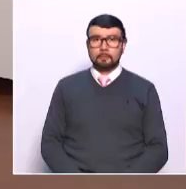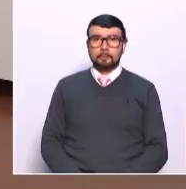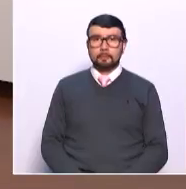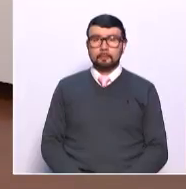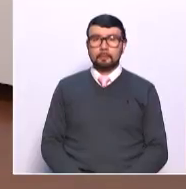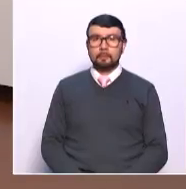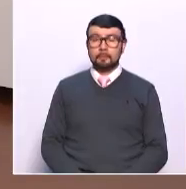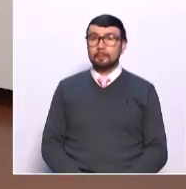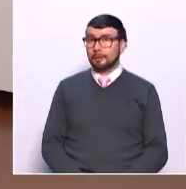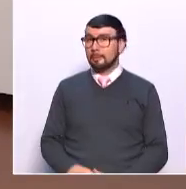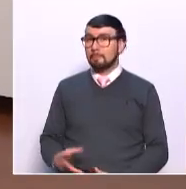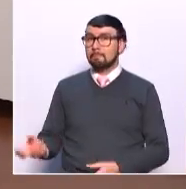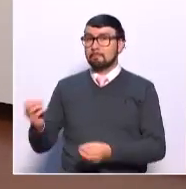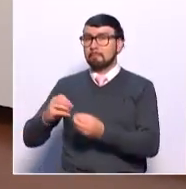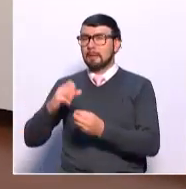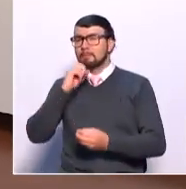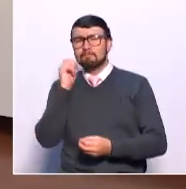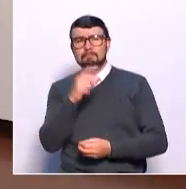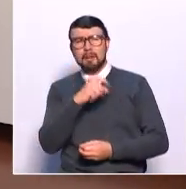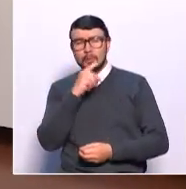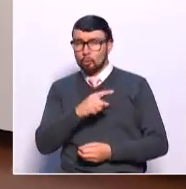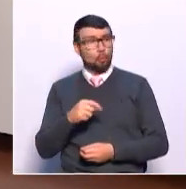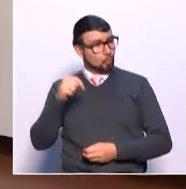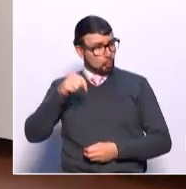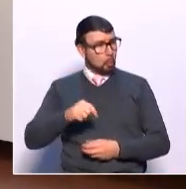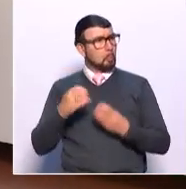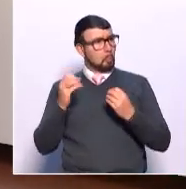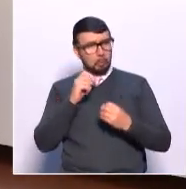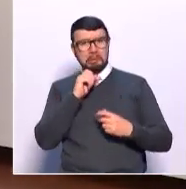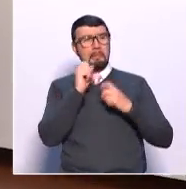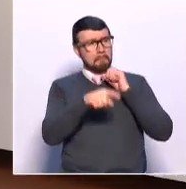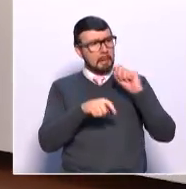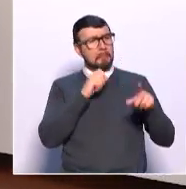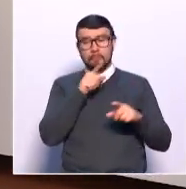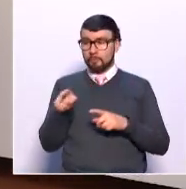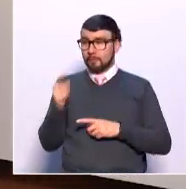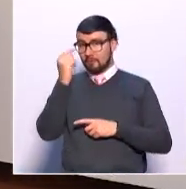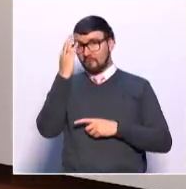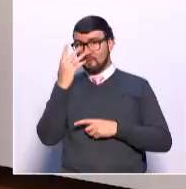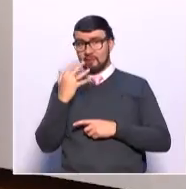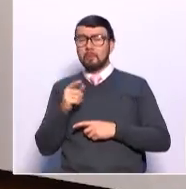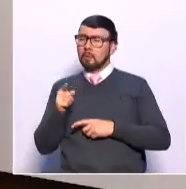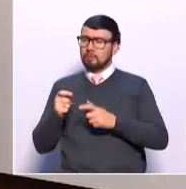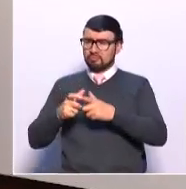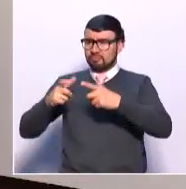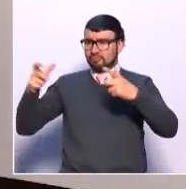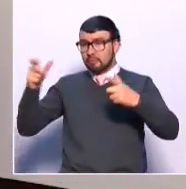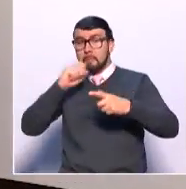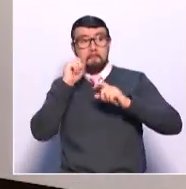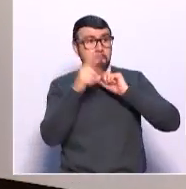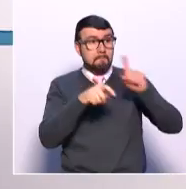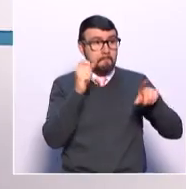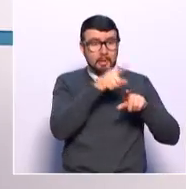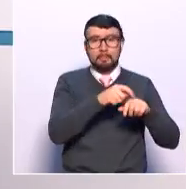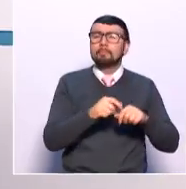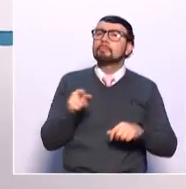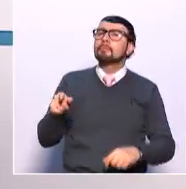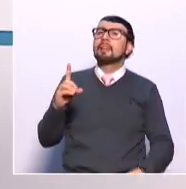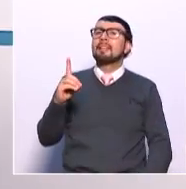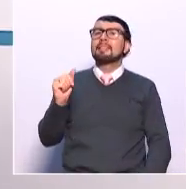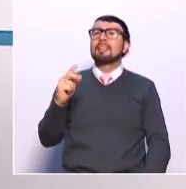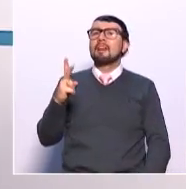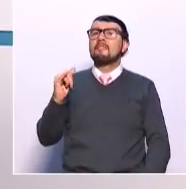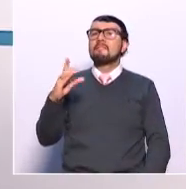avanzamos con más preguntas hoy nos está rindiendo un poco lo de facebook lite para poder darle cabida a esas inquietudes de ustedes nadie ceballos pregunta